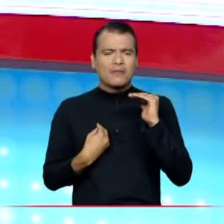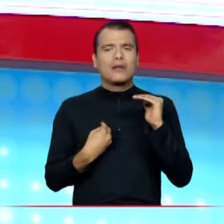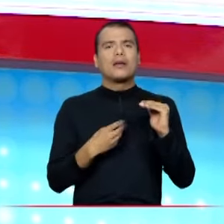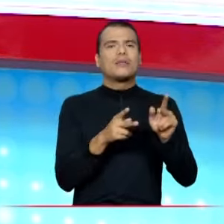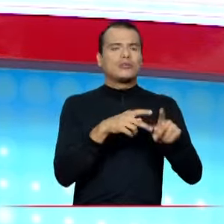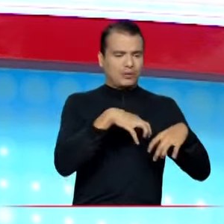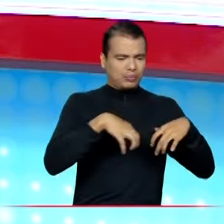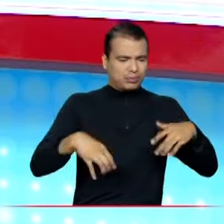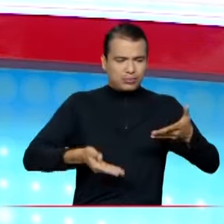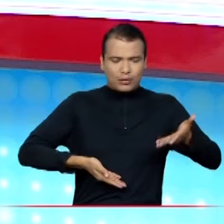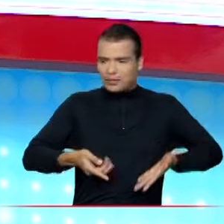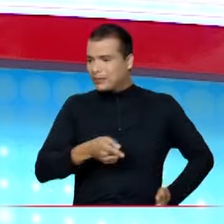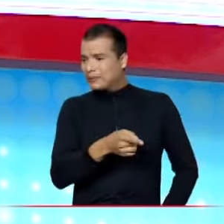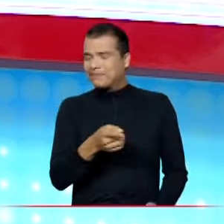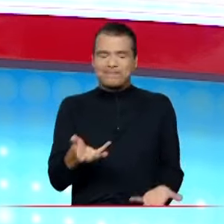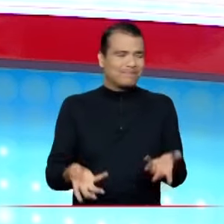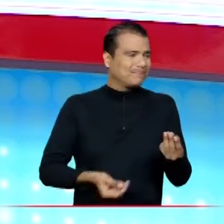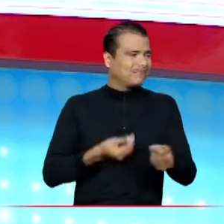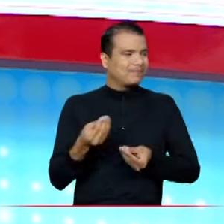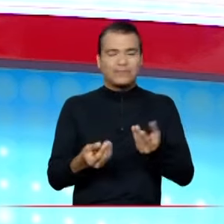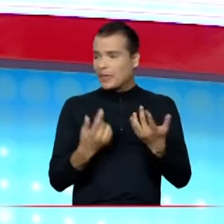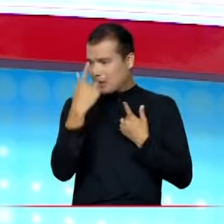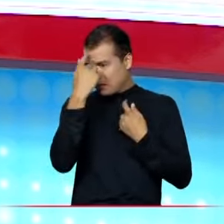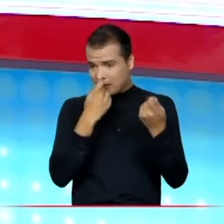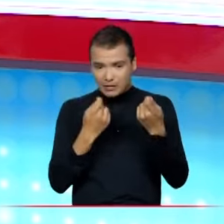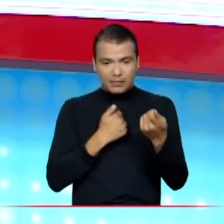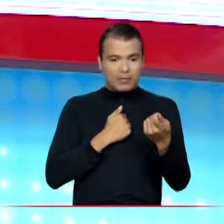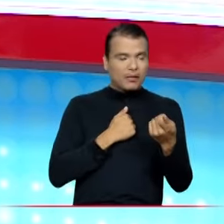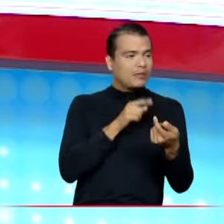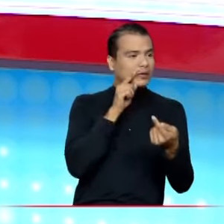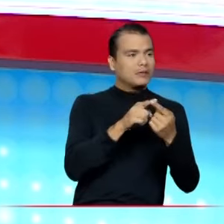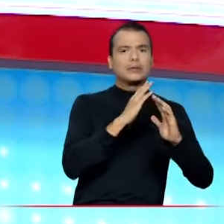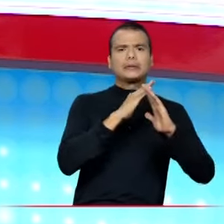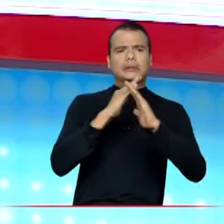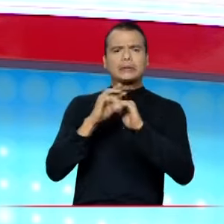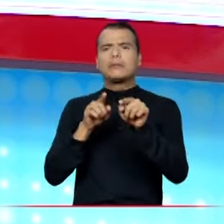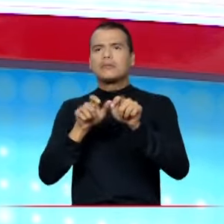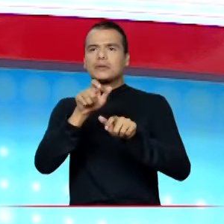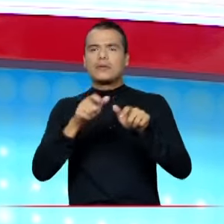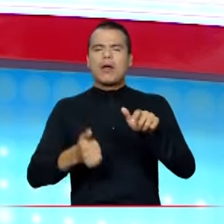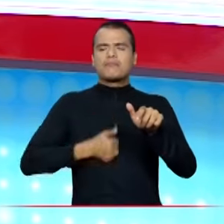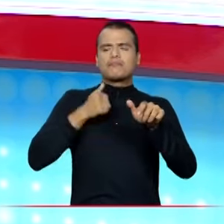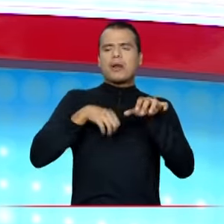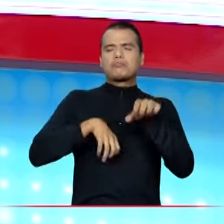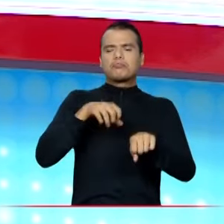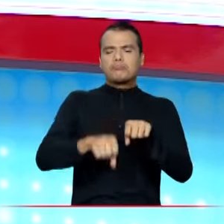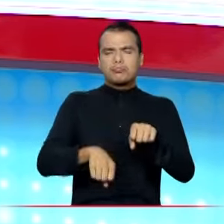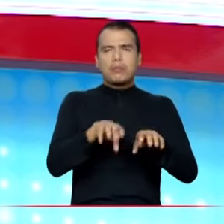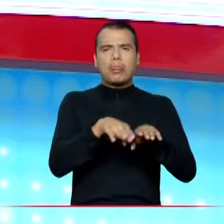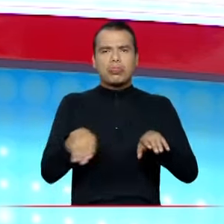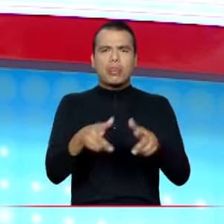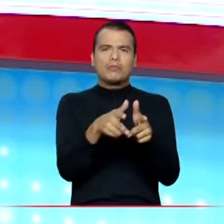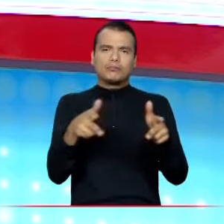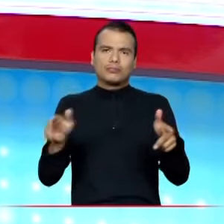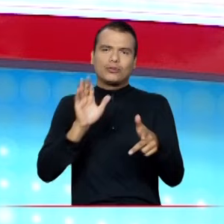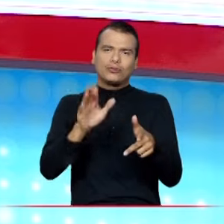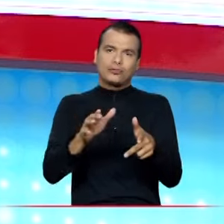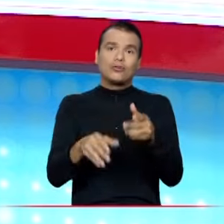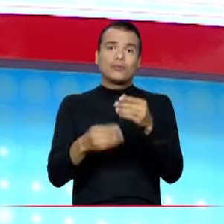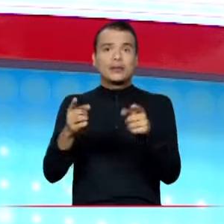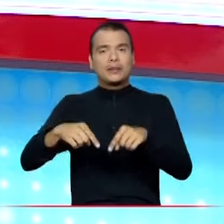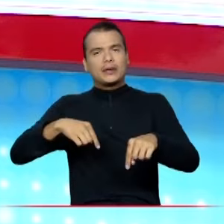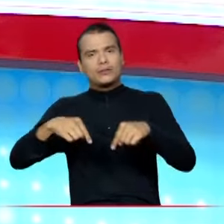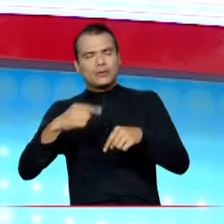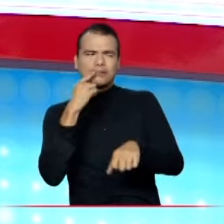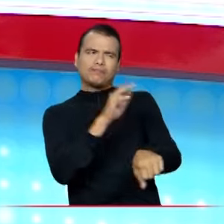propia cuenta, como poner letreros, conos y hasta cemento. Mientras tanto, las autoridades piden respeto a las normas de tránsito y